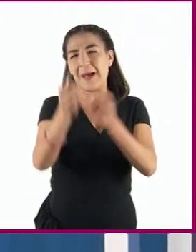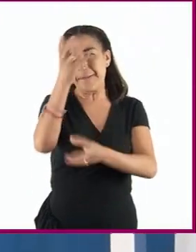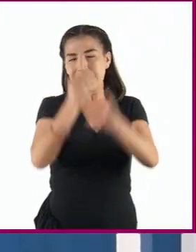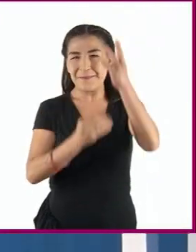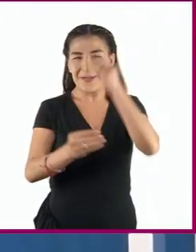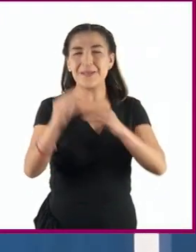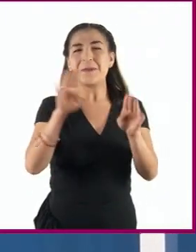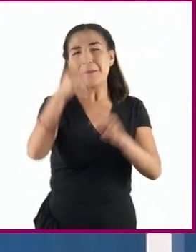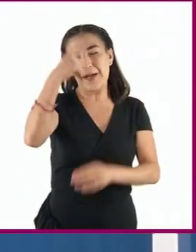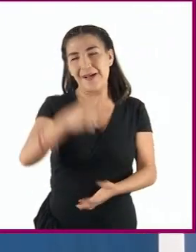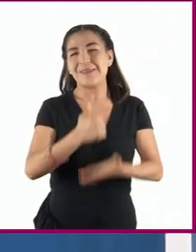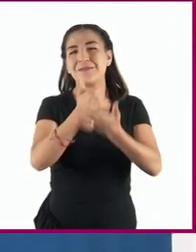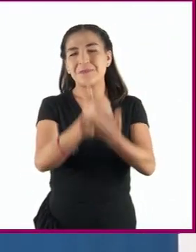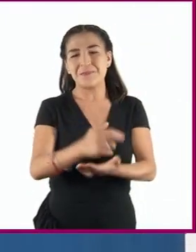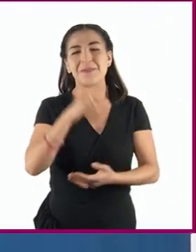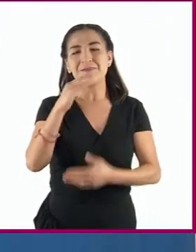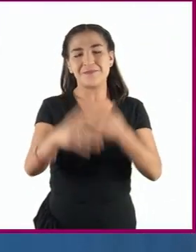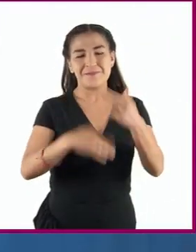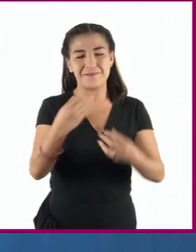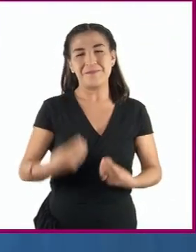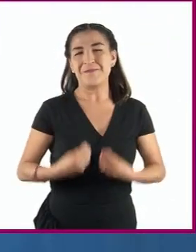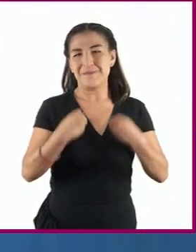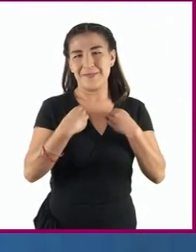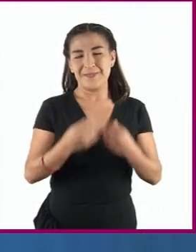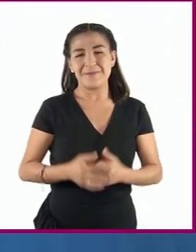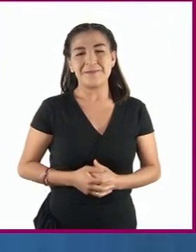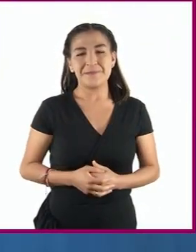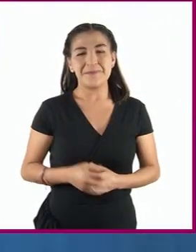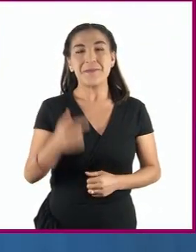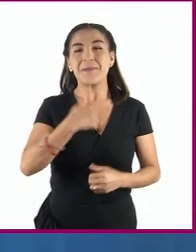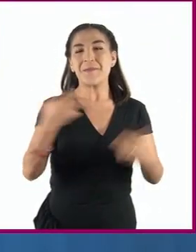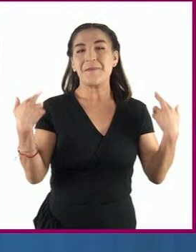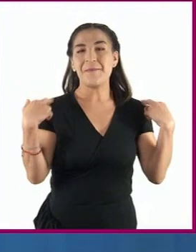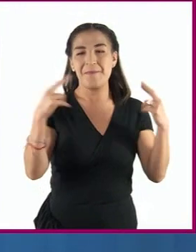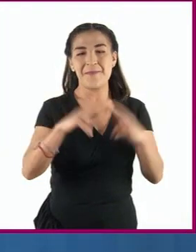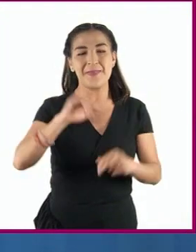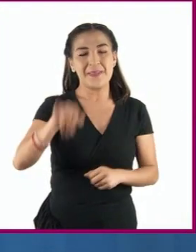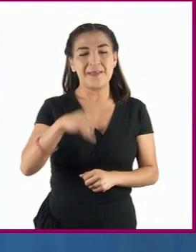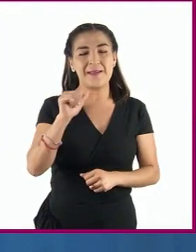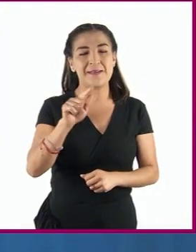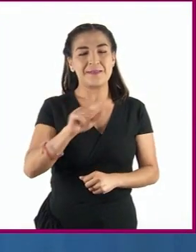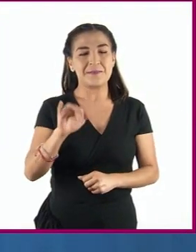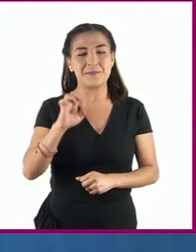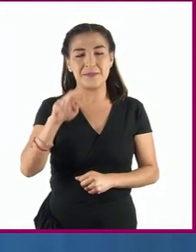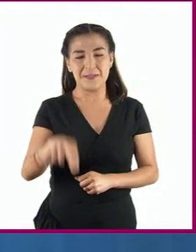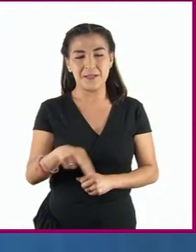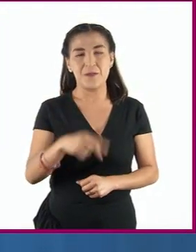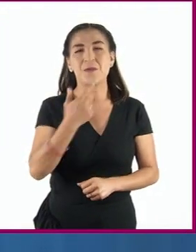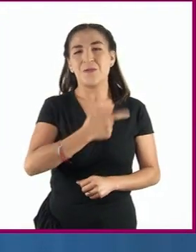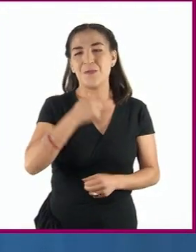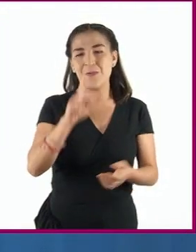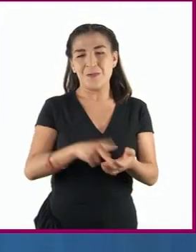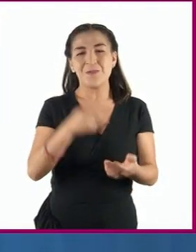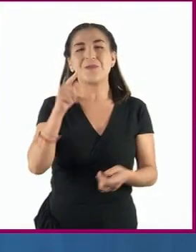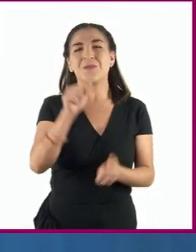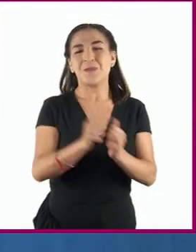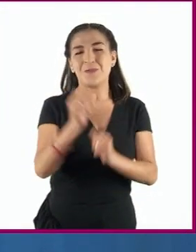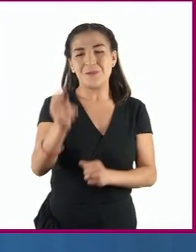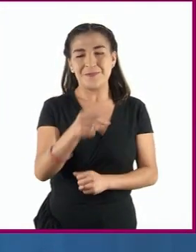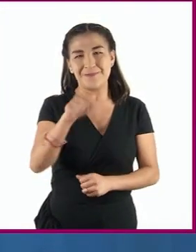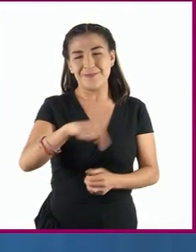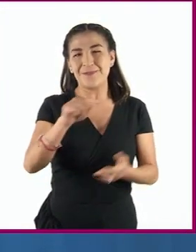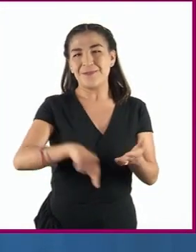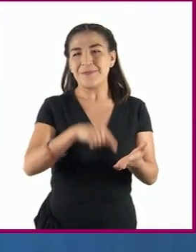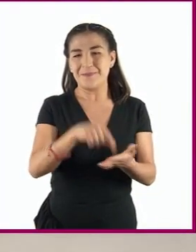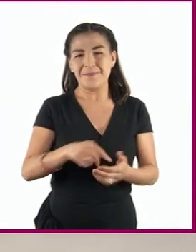que ayudarán a mejorar nuestra vida cotidiana. Soy la maestra Jazmín Gallegos y es un placer estar nuevamente con ustedes en este espacio.